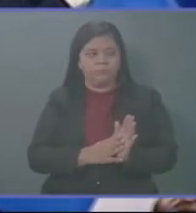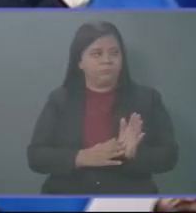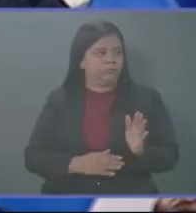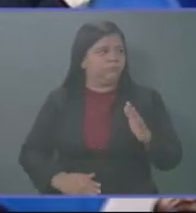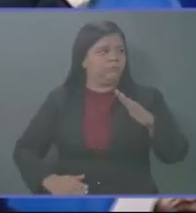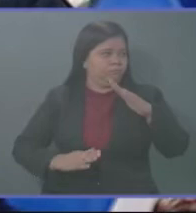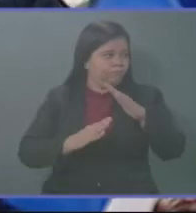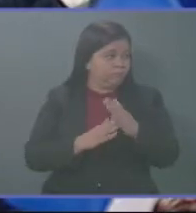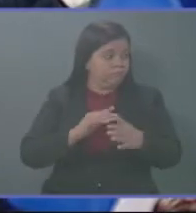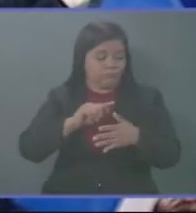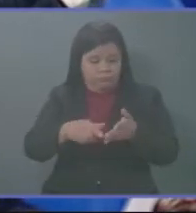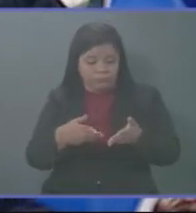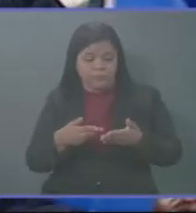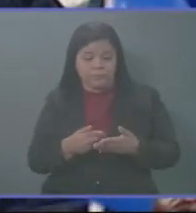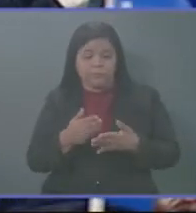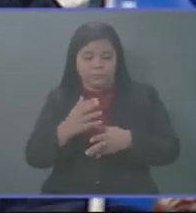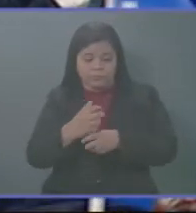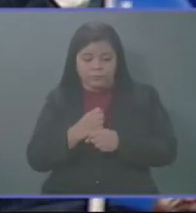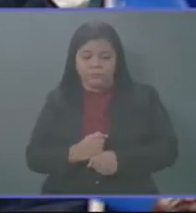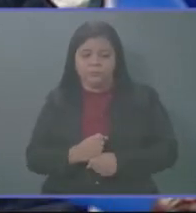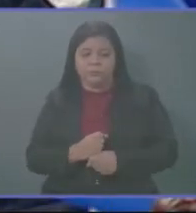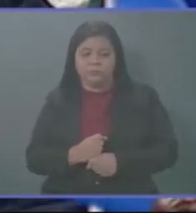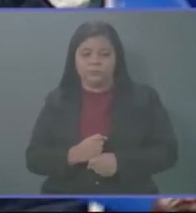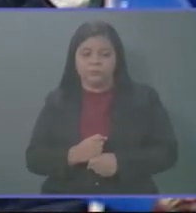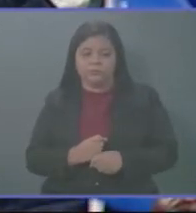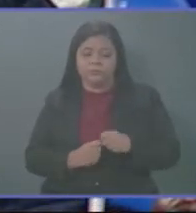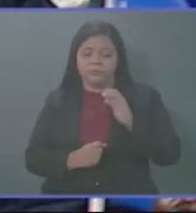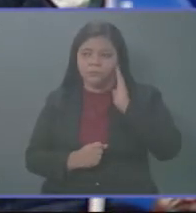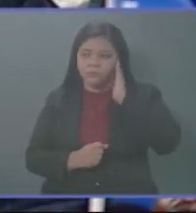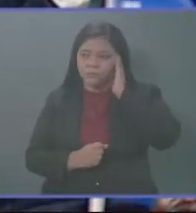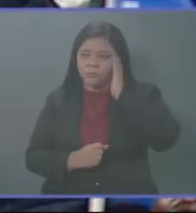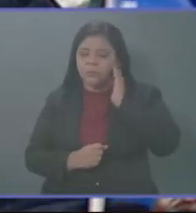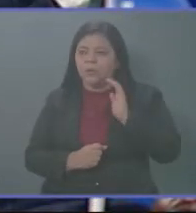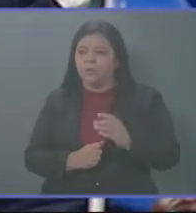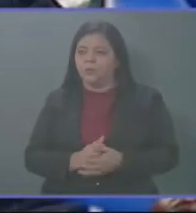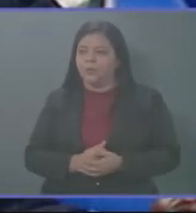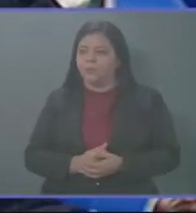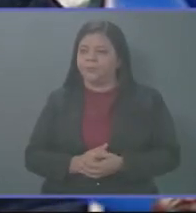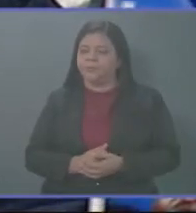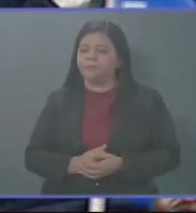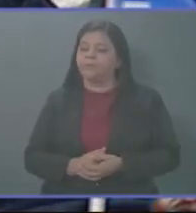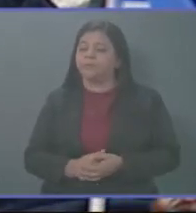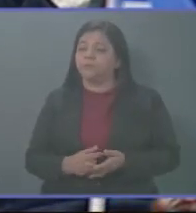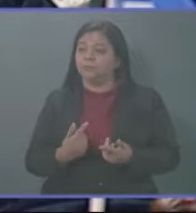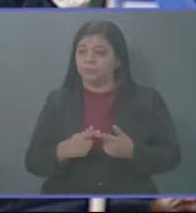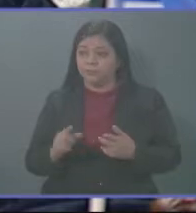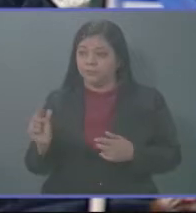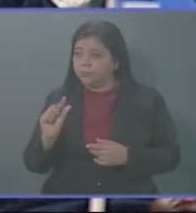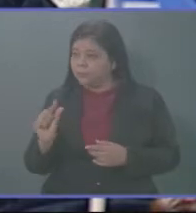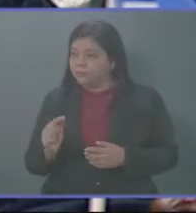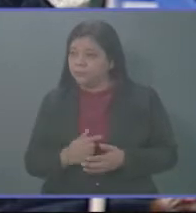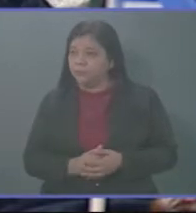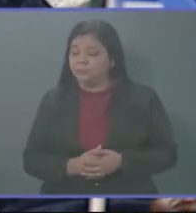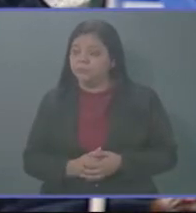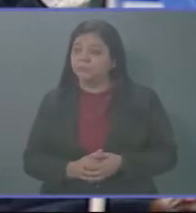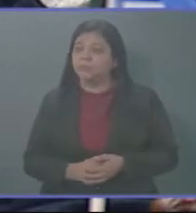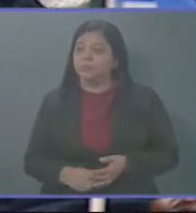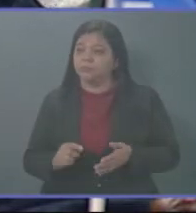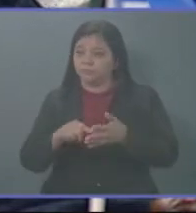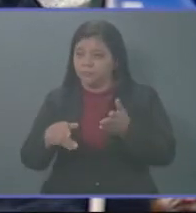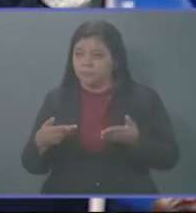de la suspensión de garantías constitucionales, no permite que el